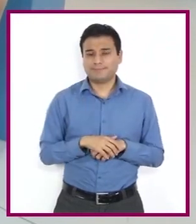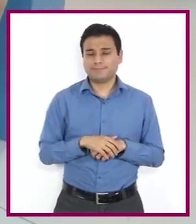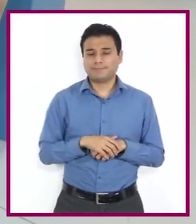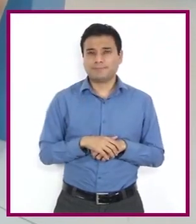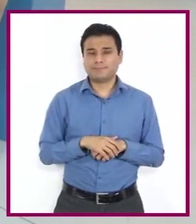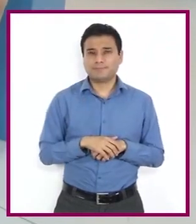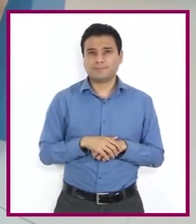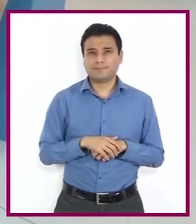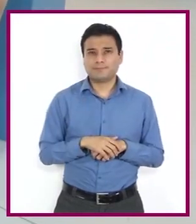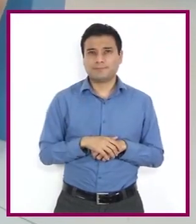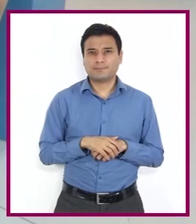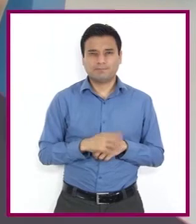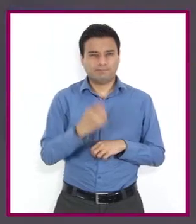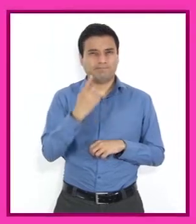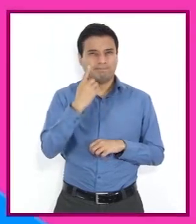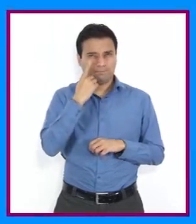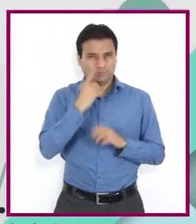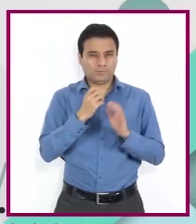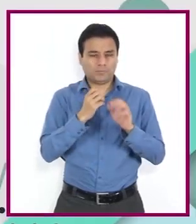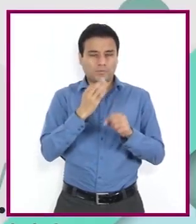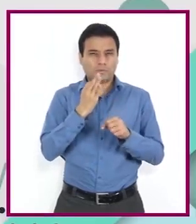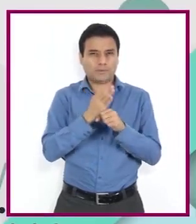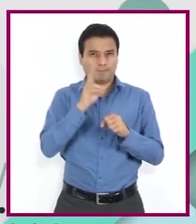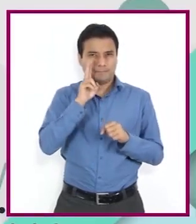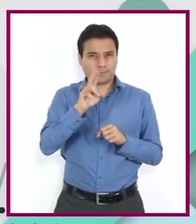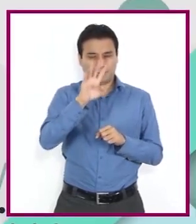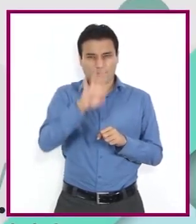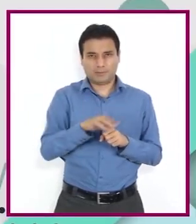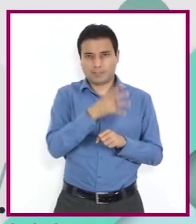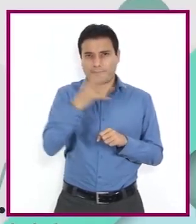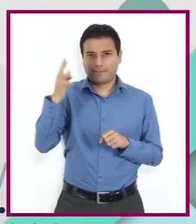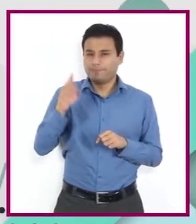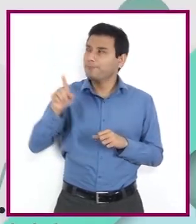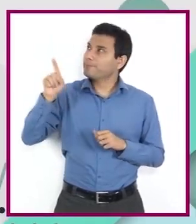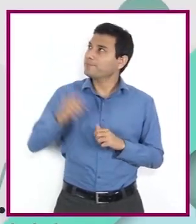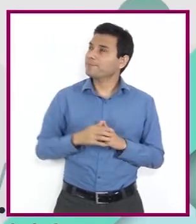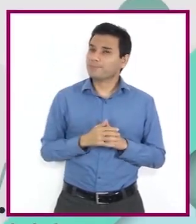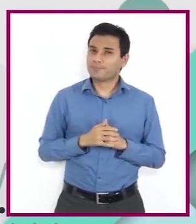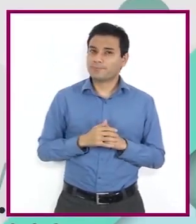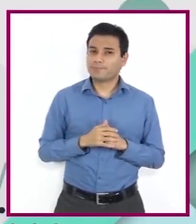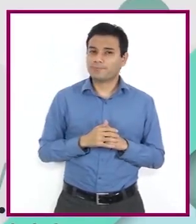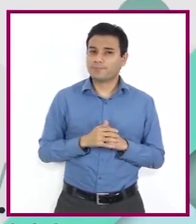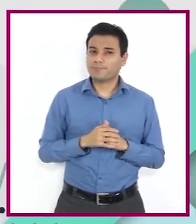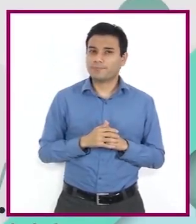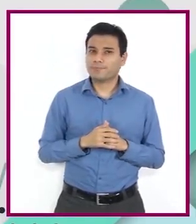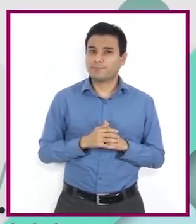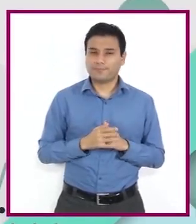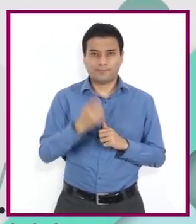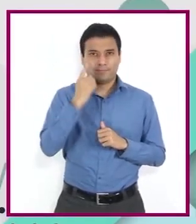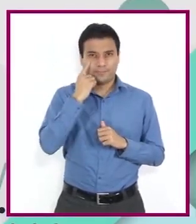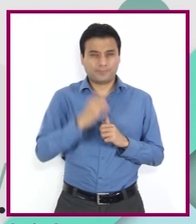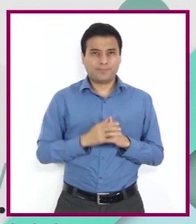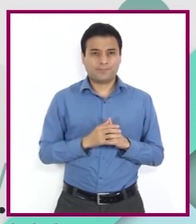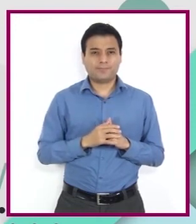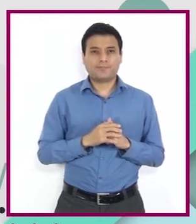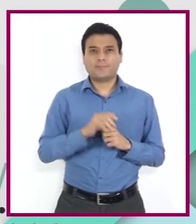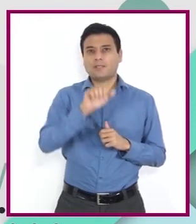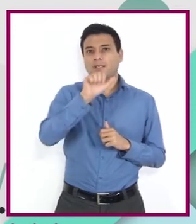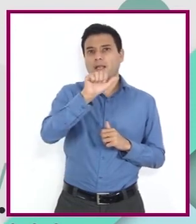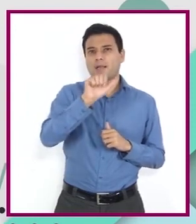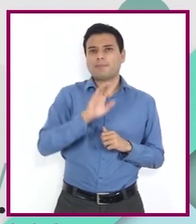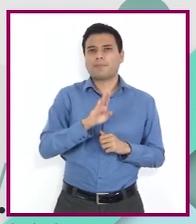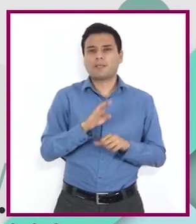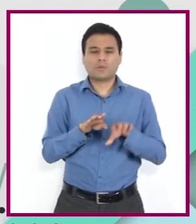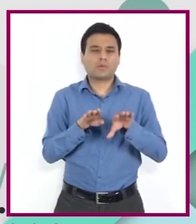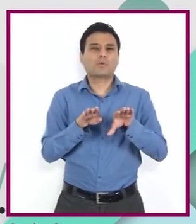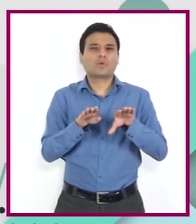magnitud. Vayamos a la tabla. Tomemos la primera pareja de números de la magnitud A y la primera pareja de